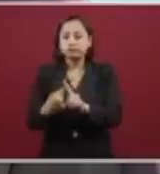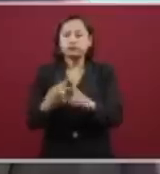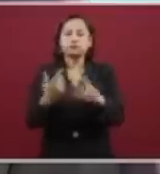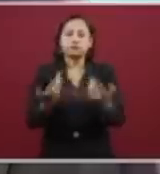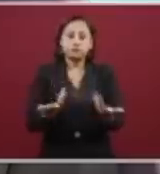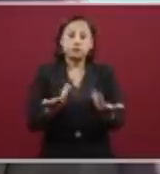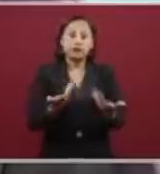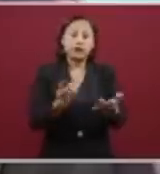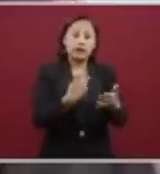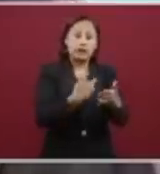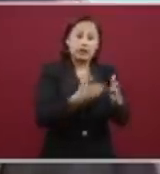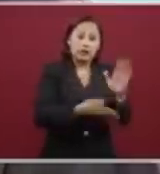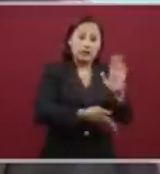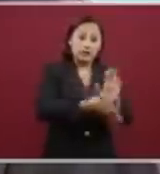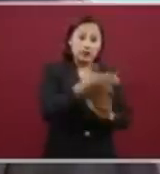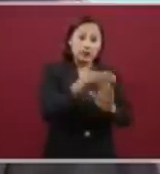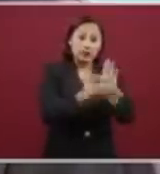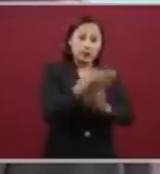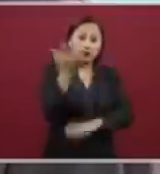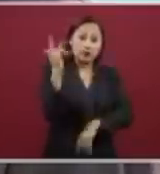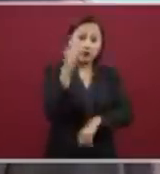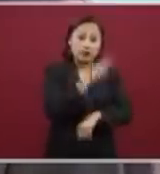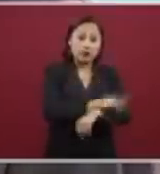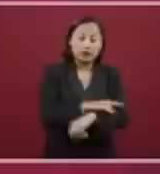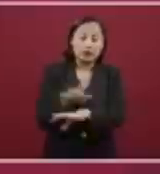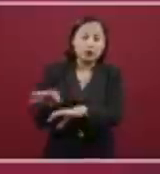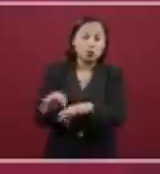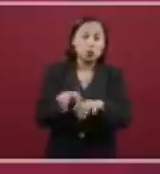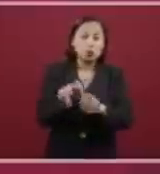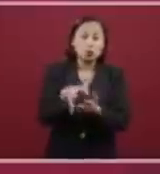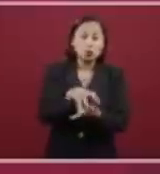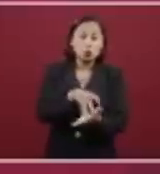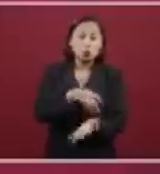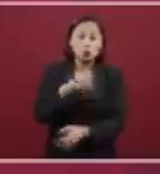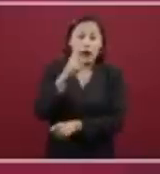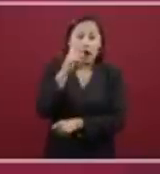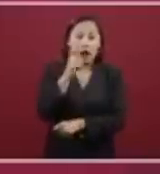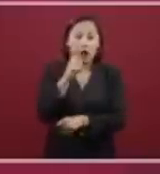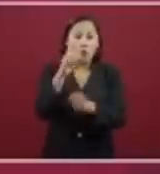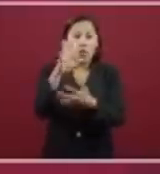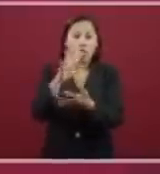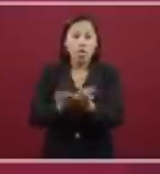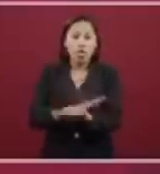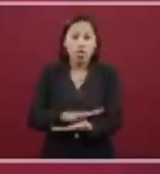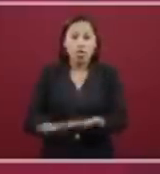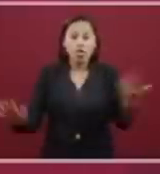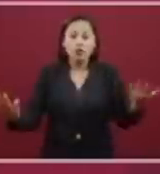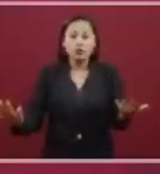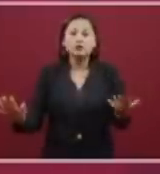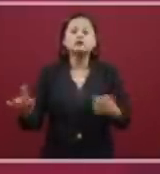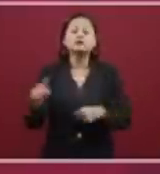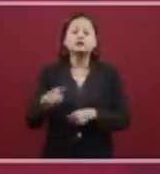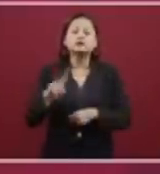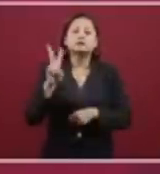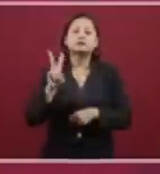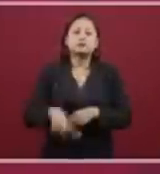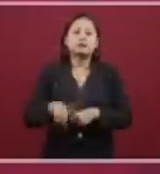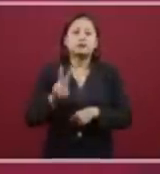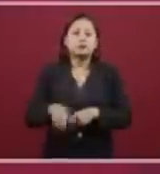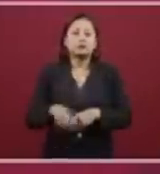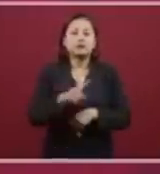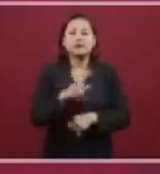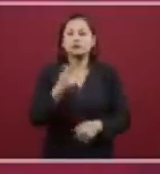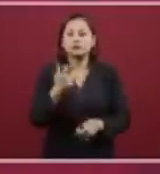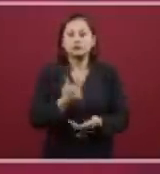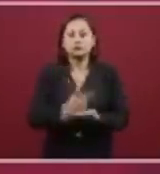aeropuerto y la eventual desecación del lago se hubiera tenido inevitablemente un aumento drástico en la temperatura